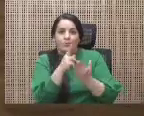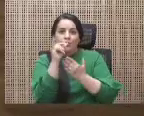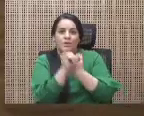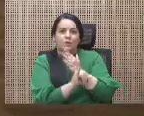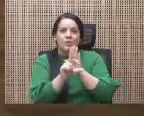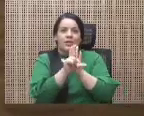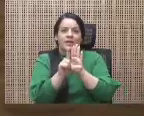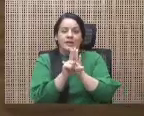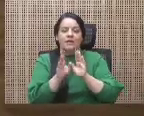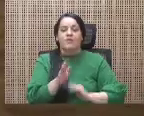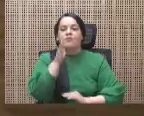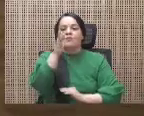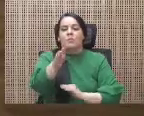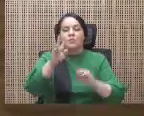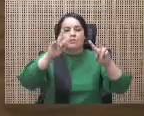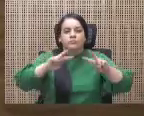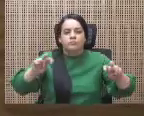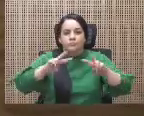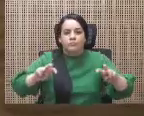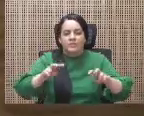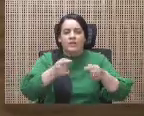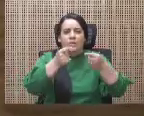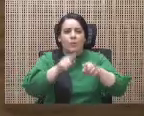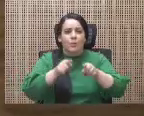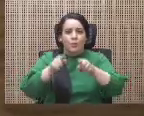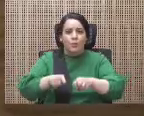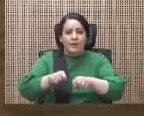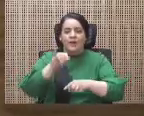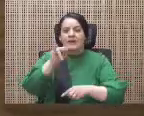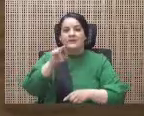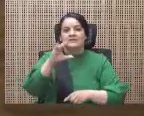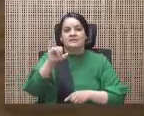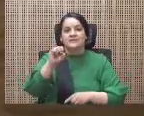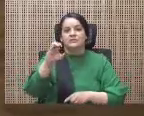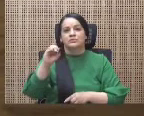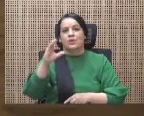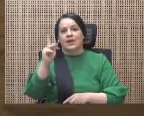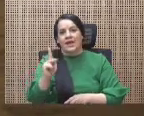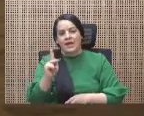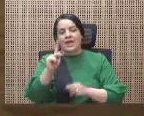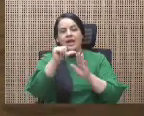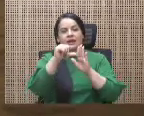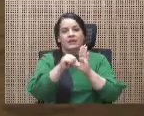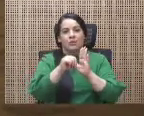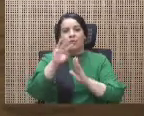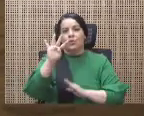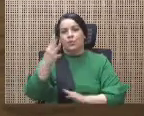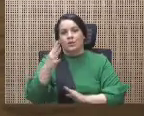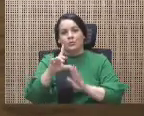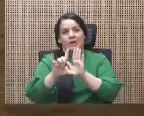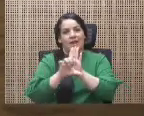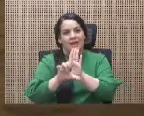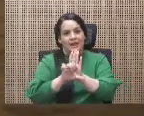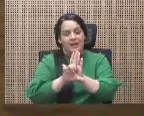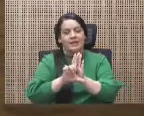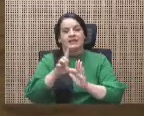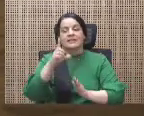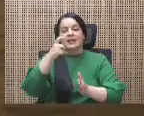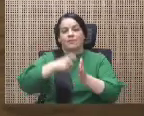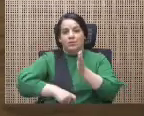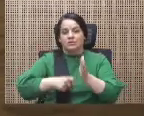Y fuimos a revisar. ¿Y qué ocurre? Que en el inciso K del artículo 4 de la ley del impuesto de bienes